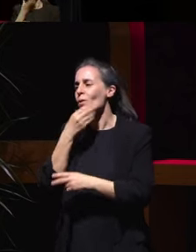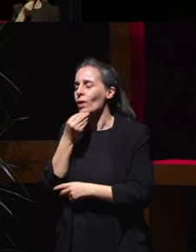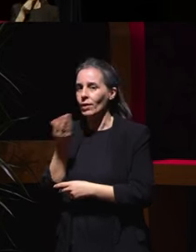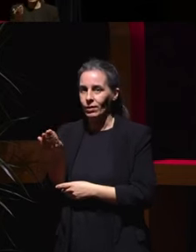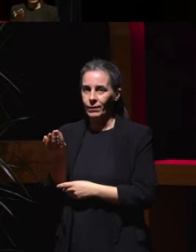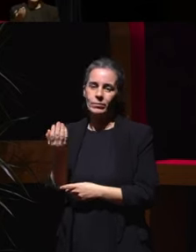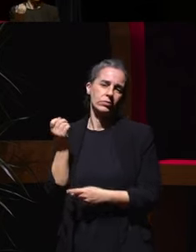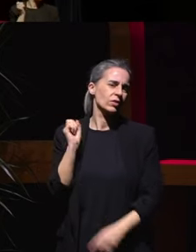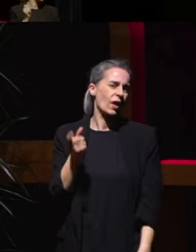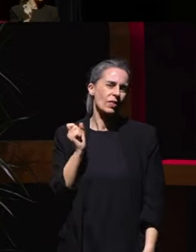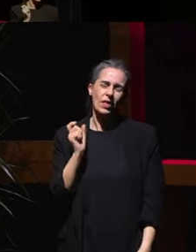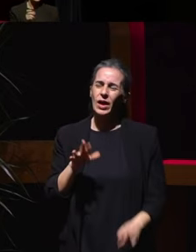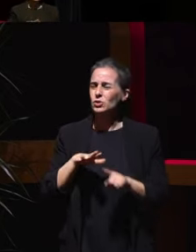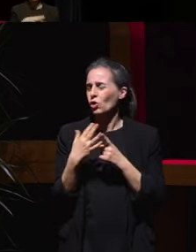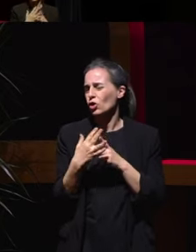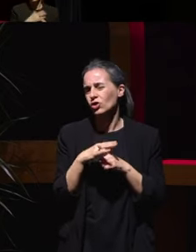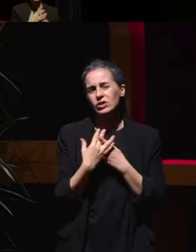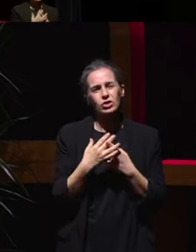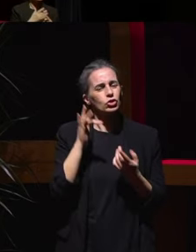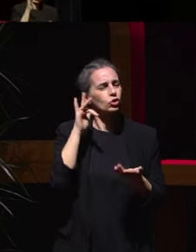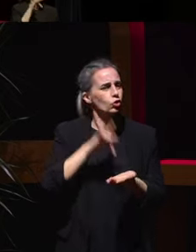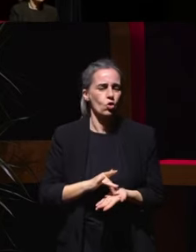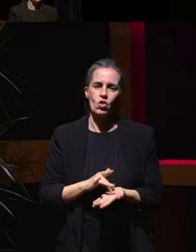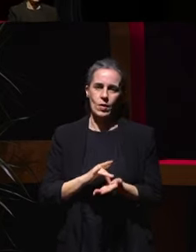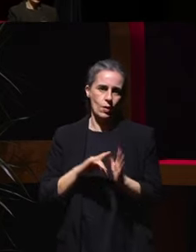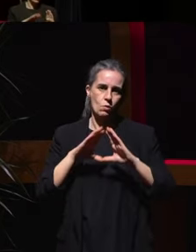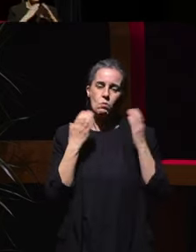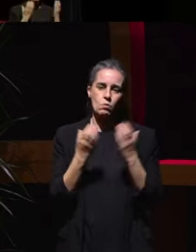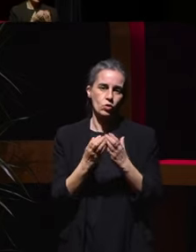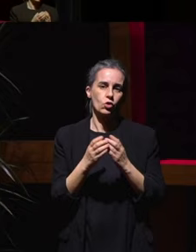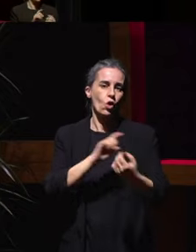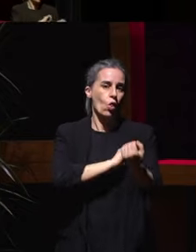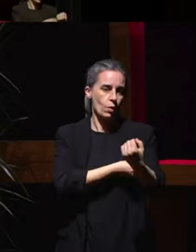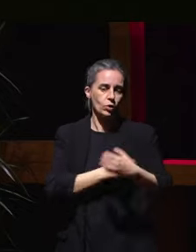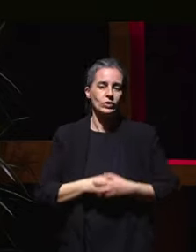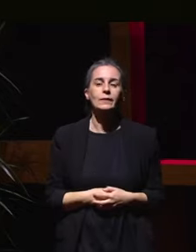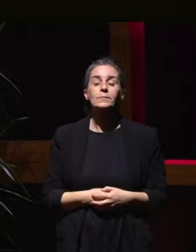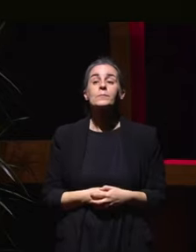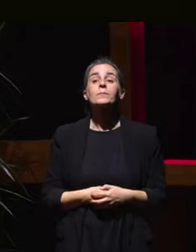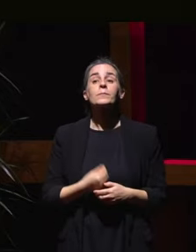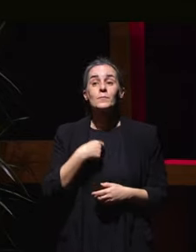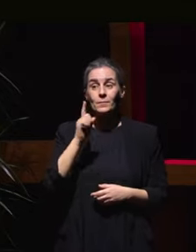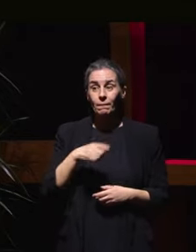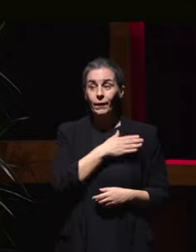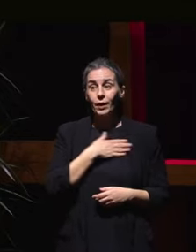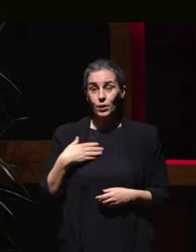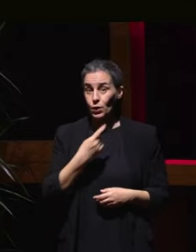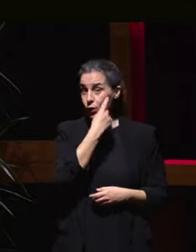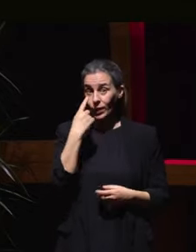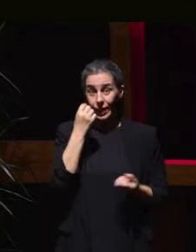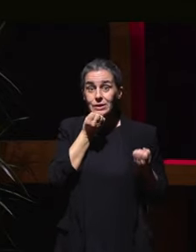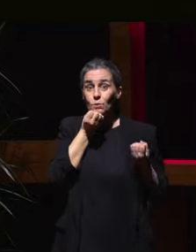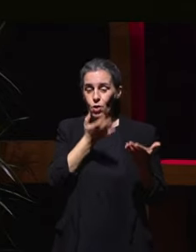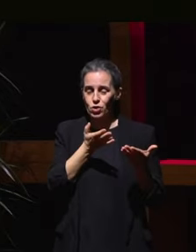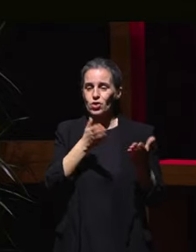las periodistas, sobre todo en el mundo del deporte. Para rematar, tamén quero contar co testimonio de dúas